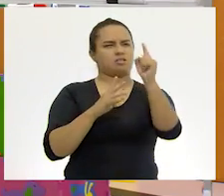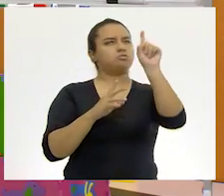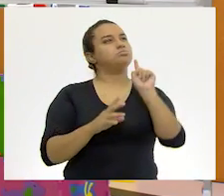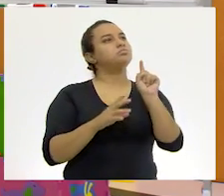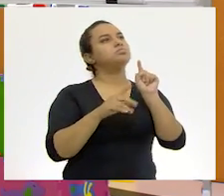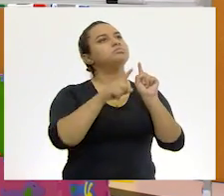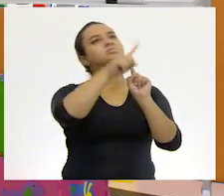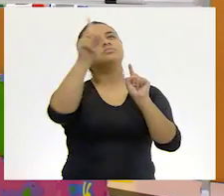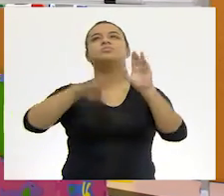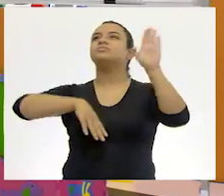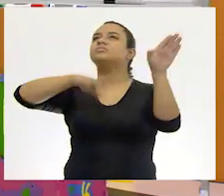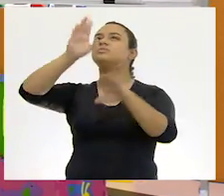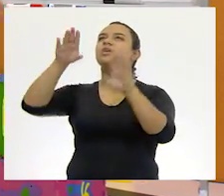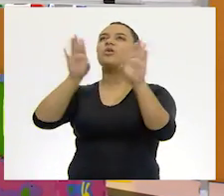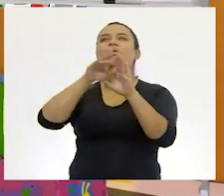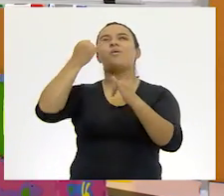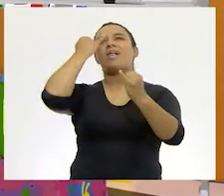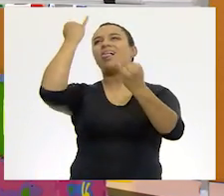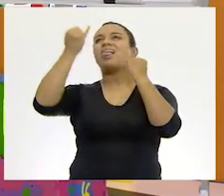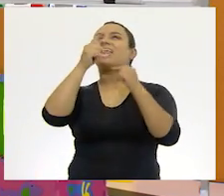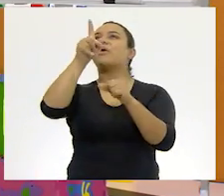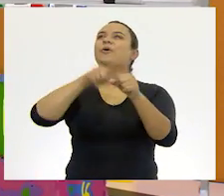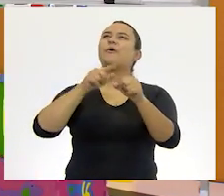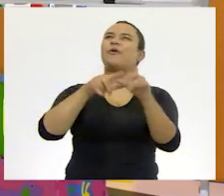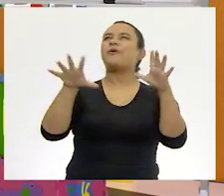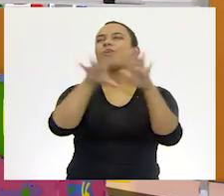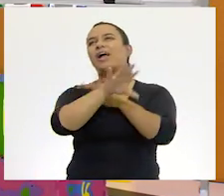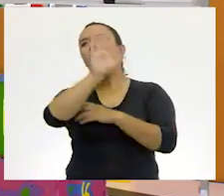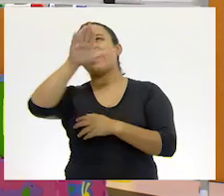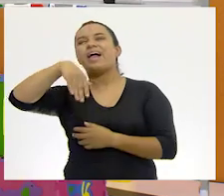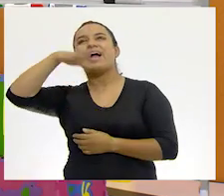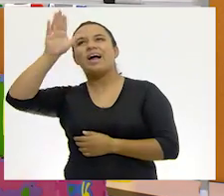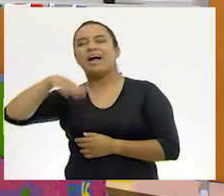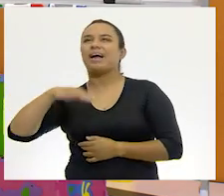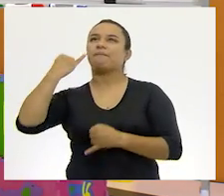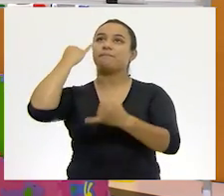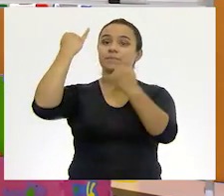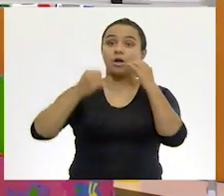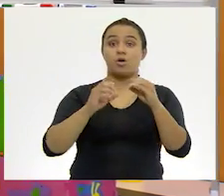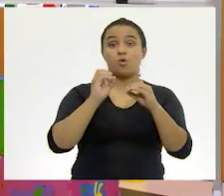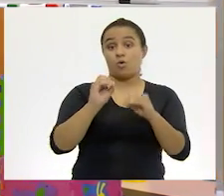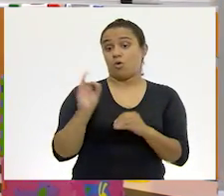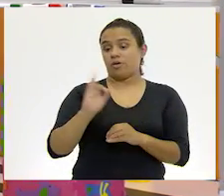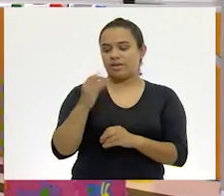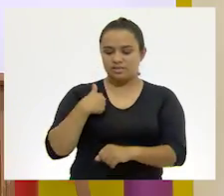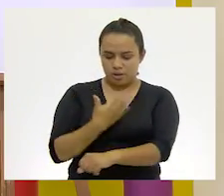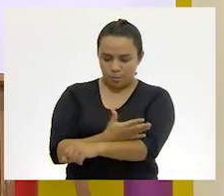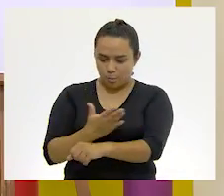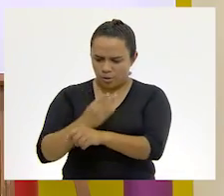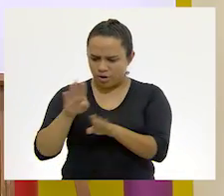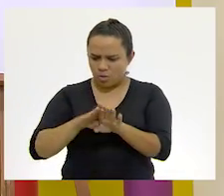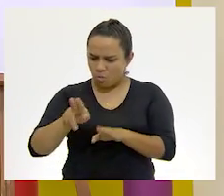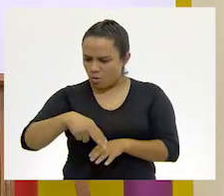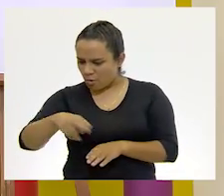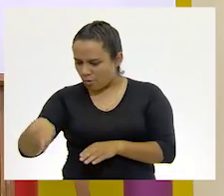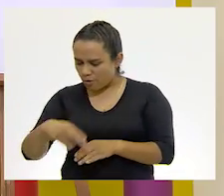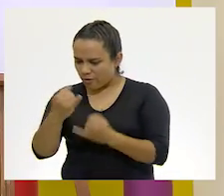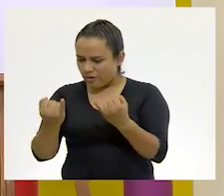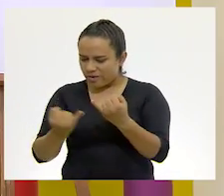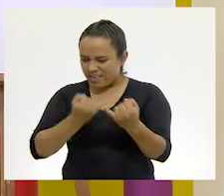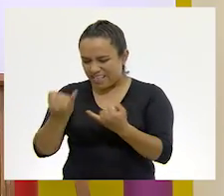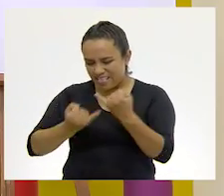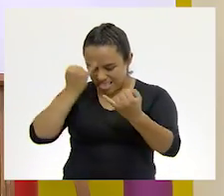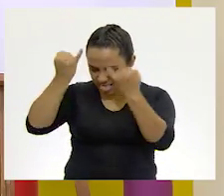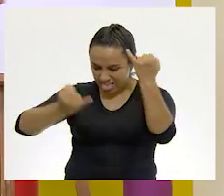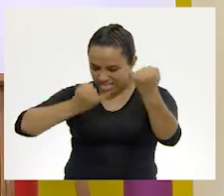casa y vayan cambiando los colores o vayan haciendo muebles nuevos, por ejemplo, dibujándoselos. Claro, ¿no?